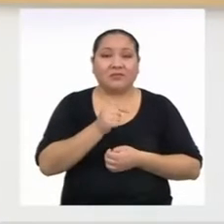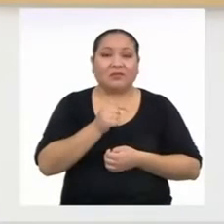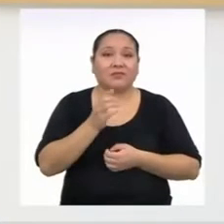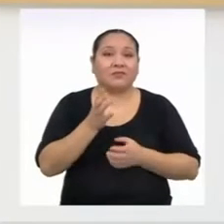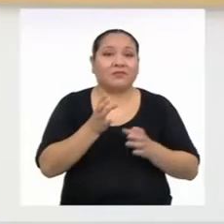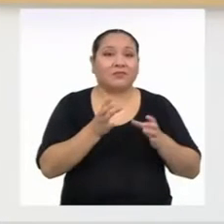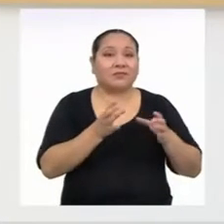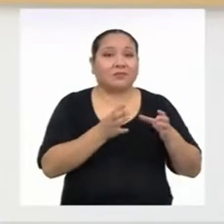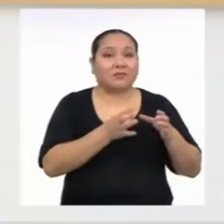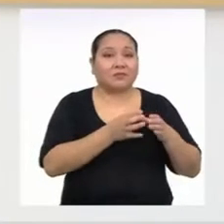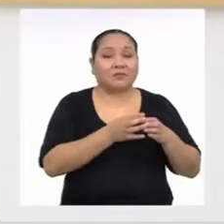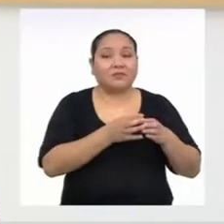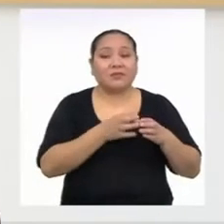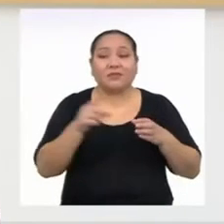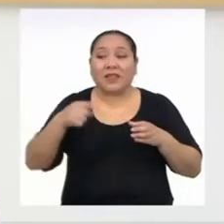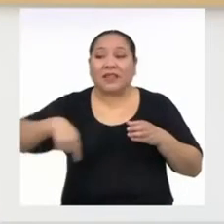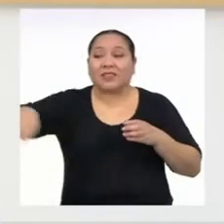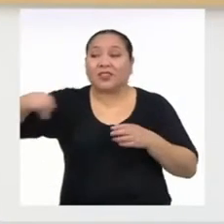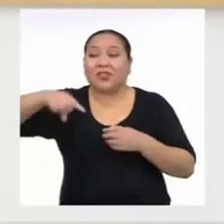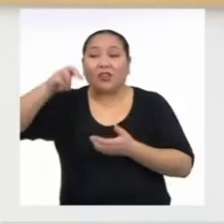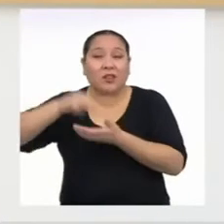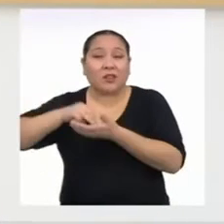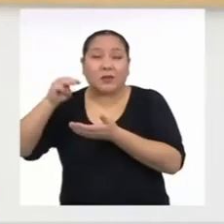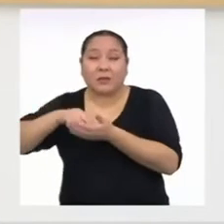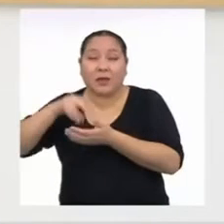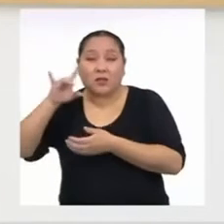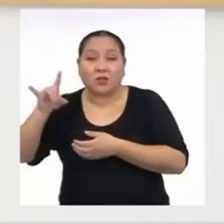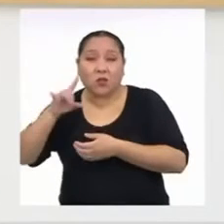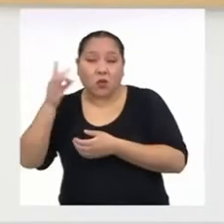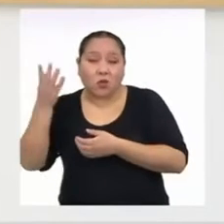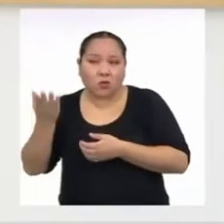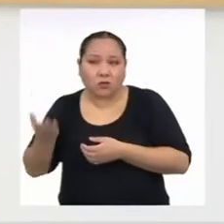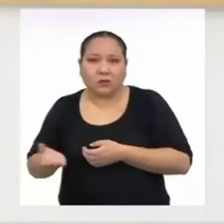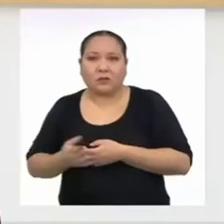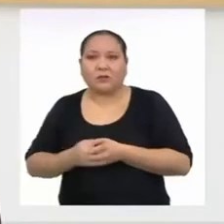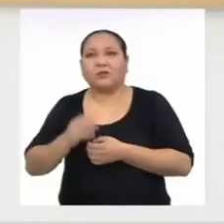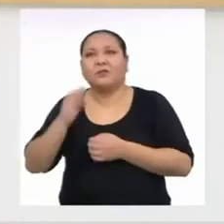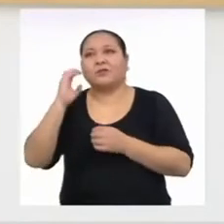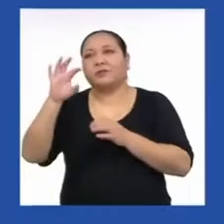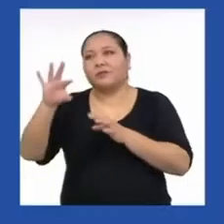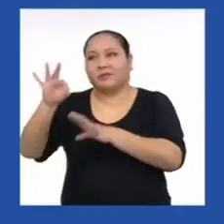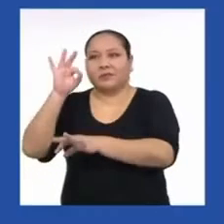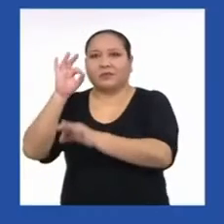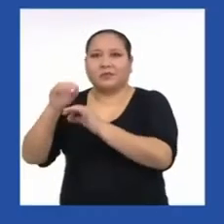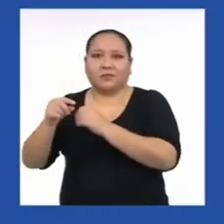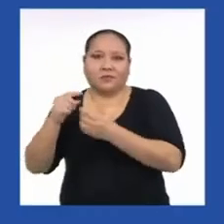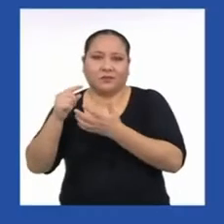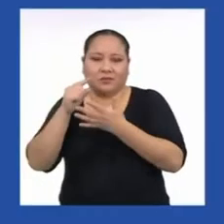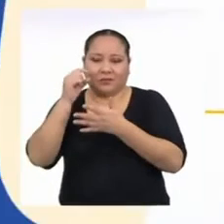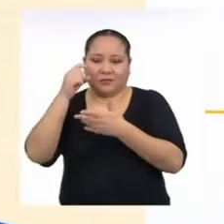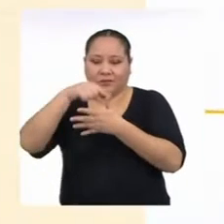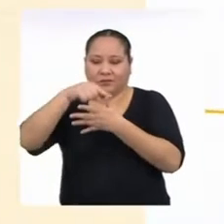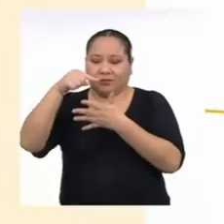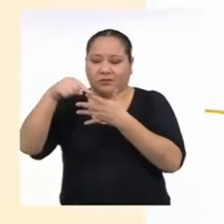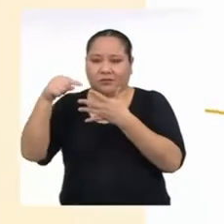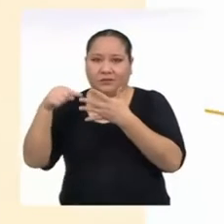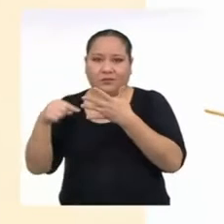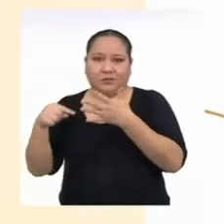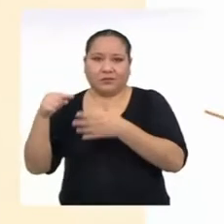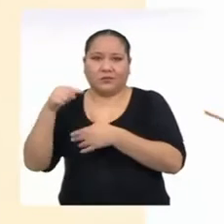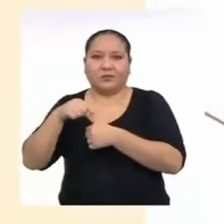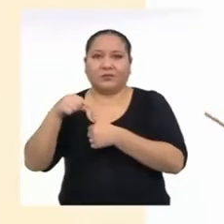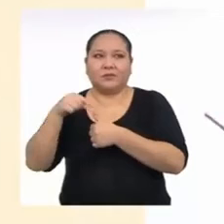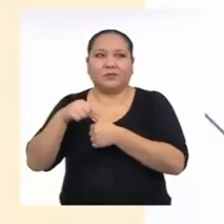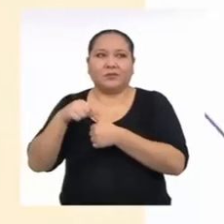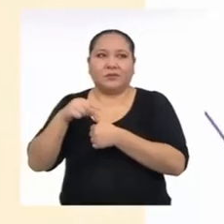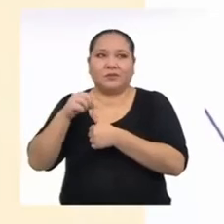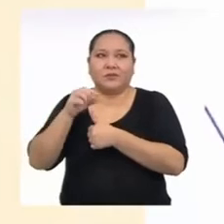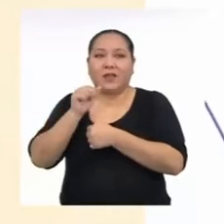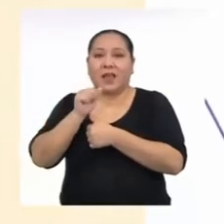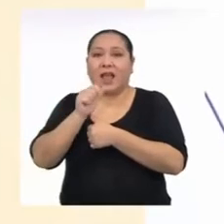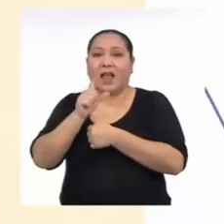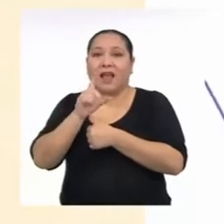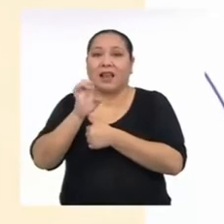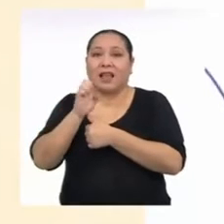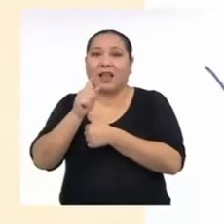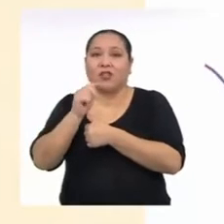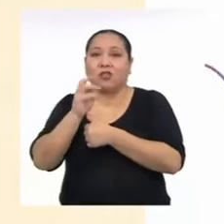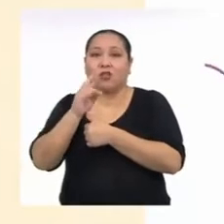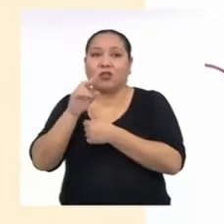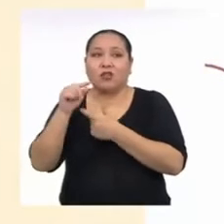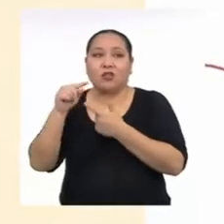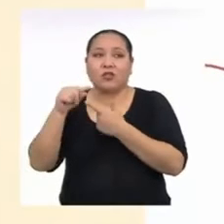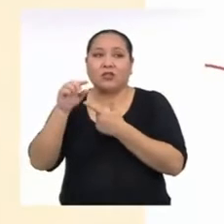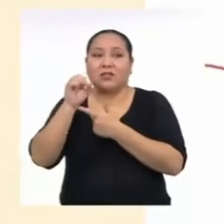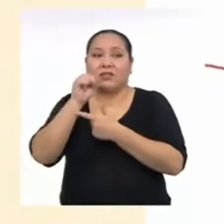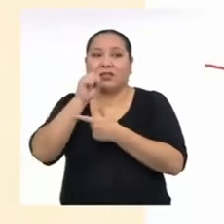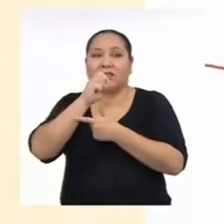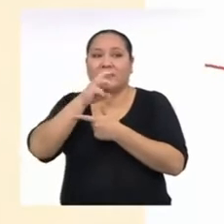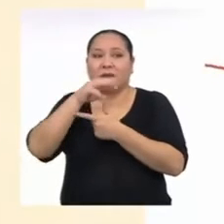muestreo probabilístico más utilizados en investigación encontramos los siguientes: muestreo aleatorio simple,